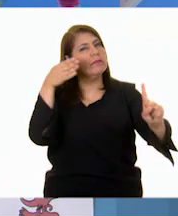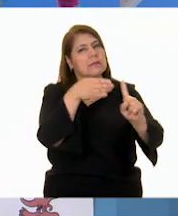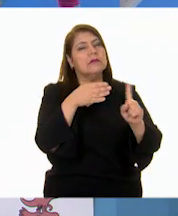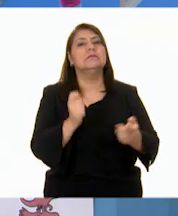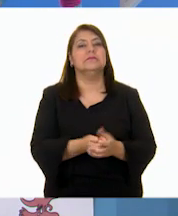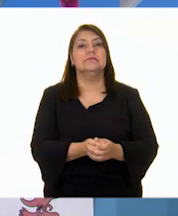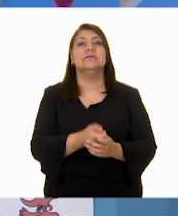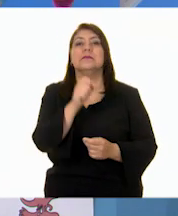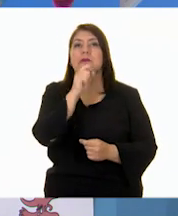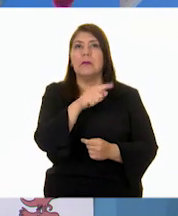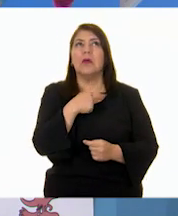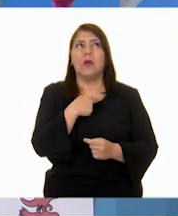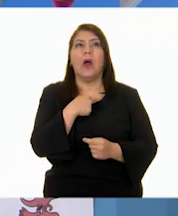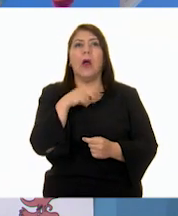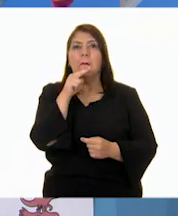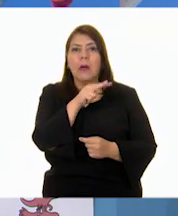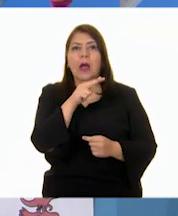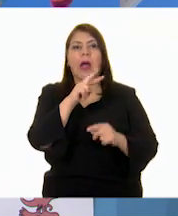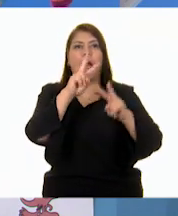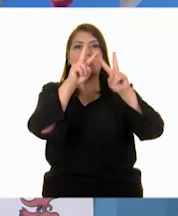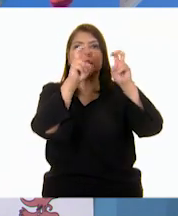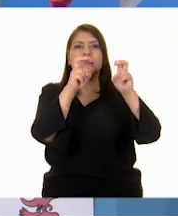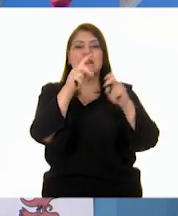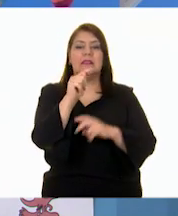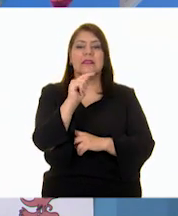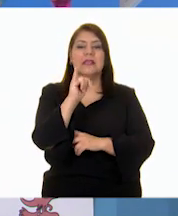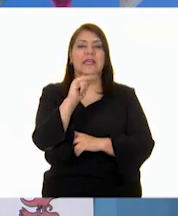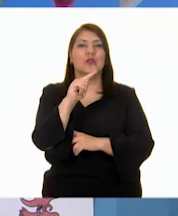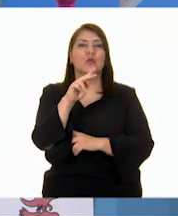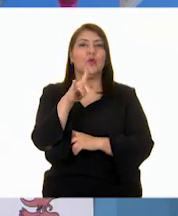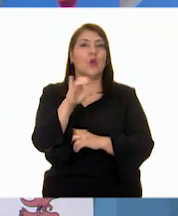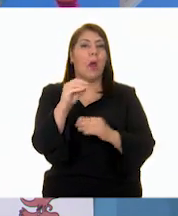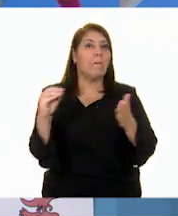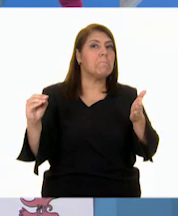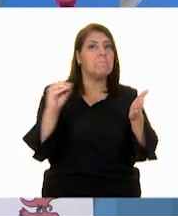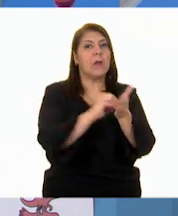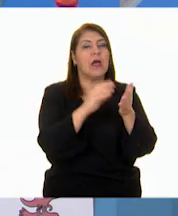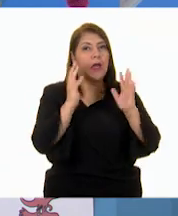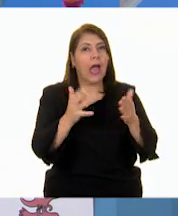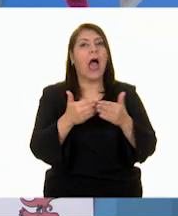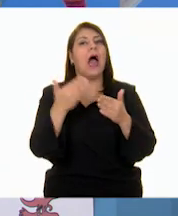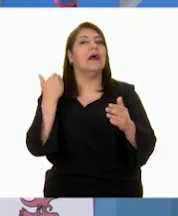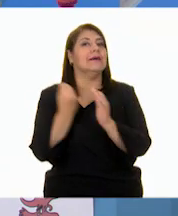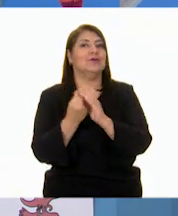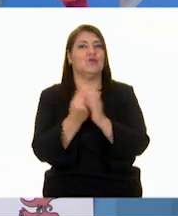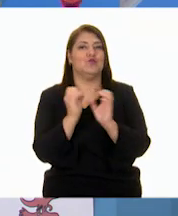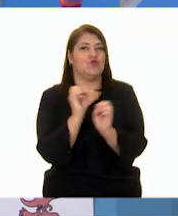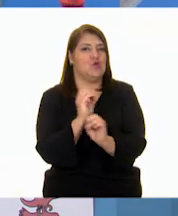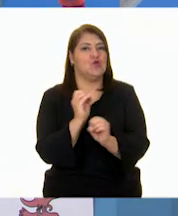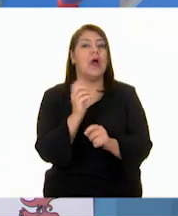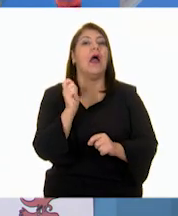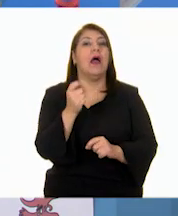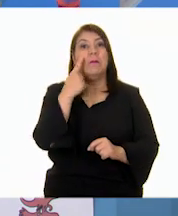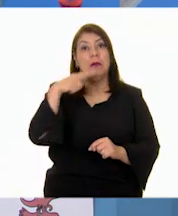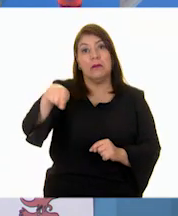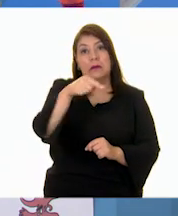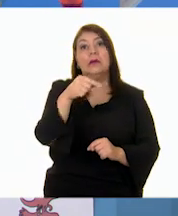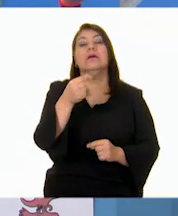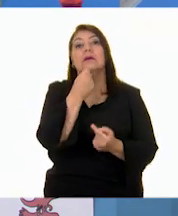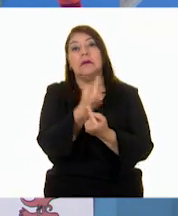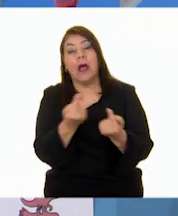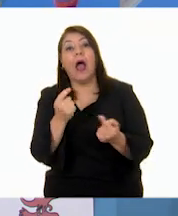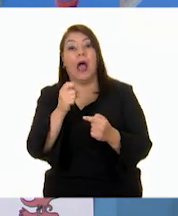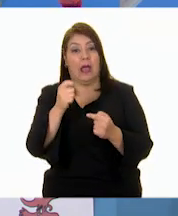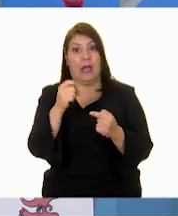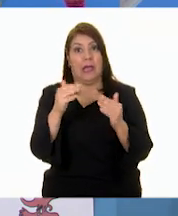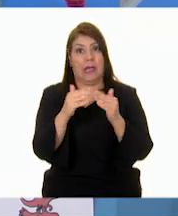que le pusieron un título, algo que no hicimos la clase anterior. Muy bien en verdad, ¿eh? En casa hagan lo mismo. Continúen, por